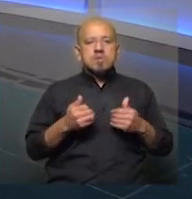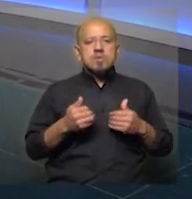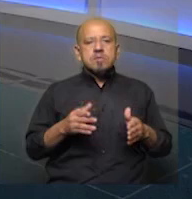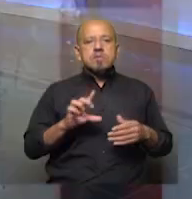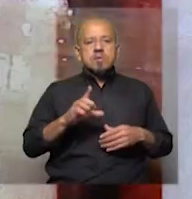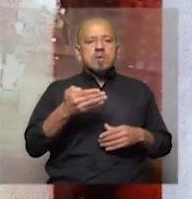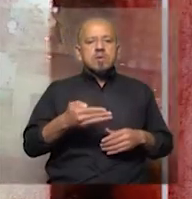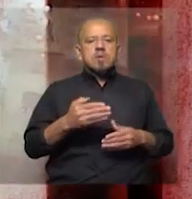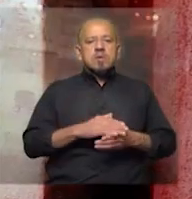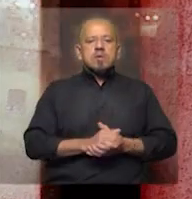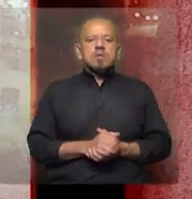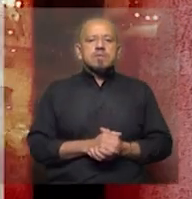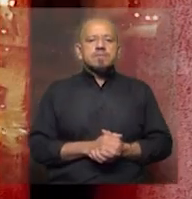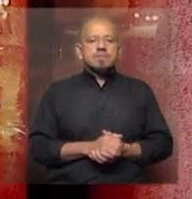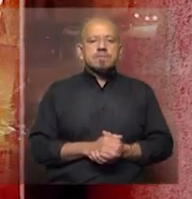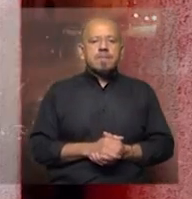lado